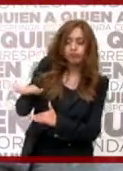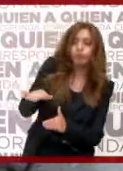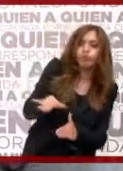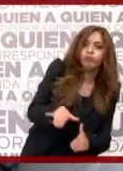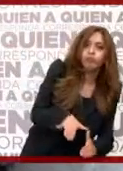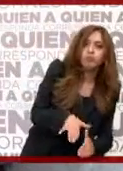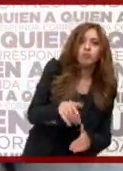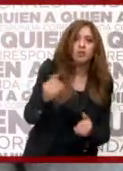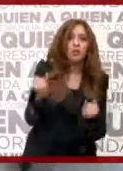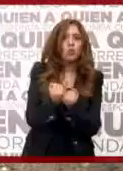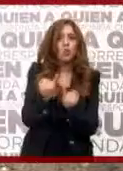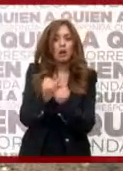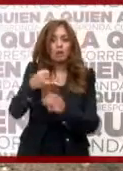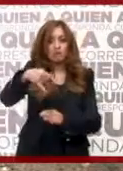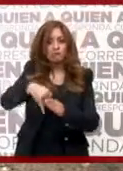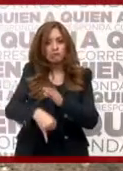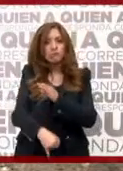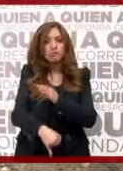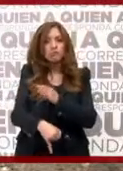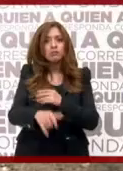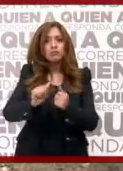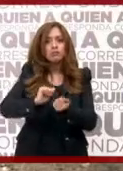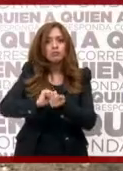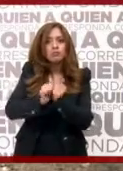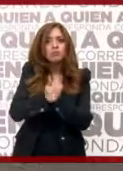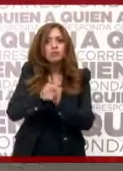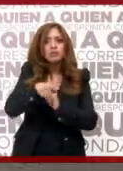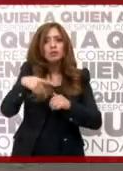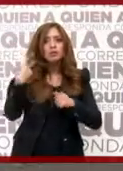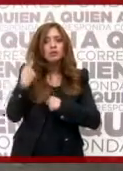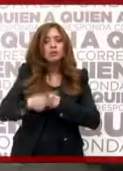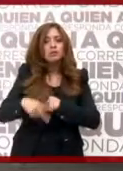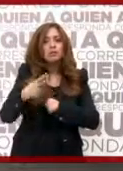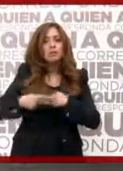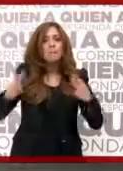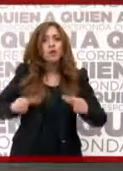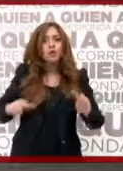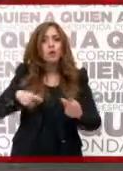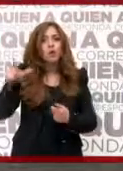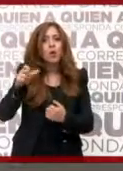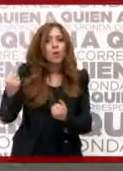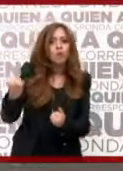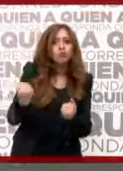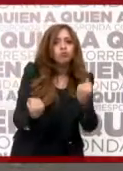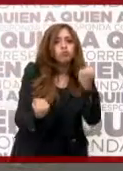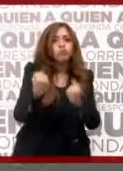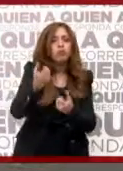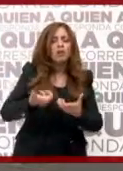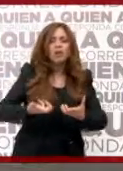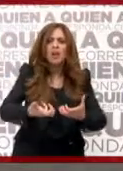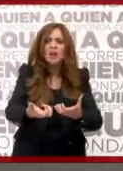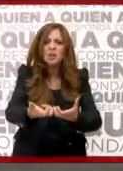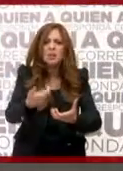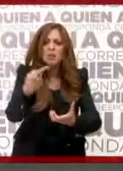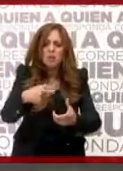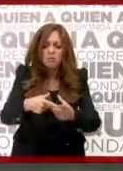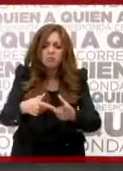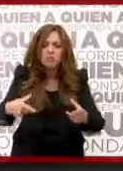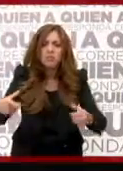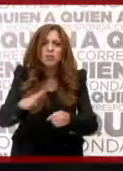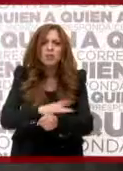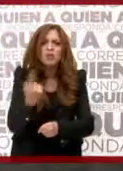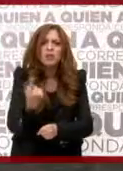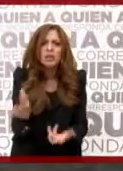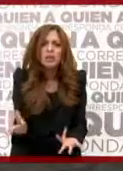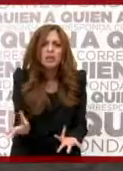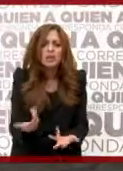menos lo igual de profundidad. Cosa que pone en alerta a cualquiera que transite en esta calle. ¿Pero por qué se abrió? Esto es un